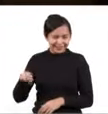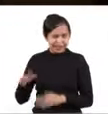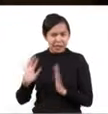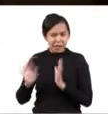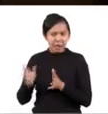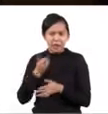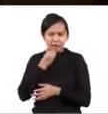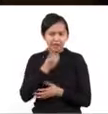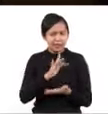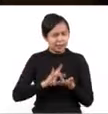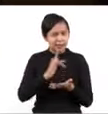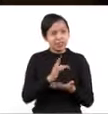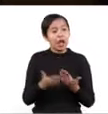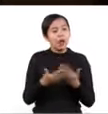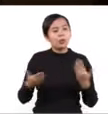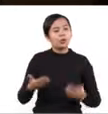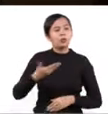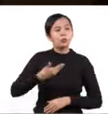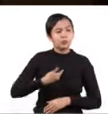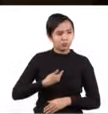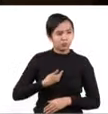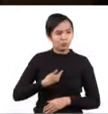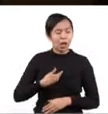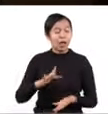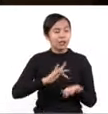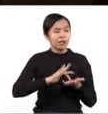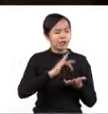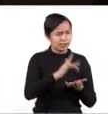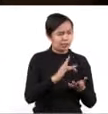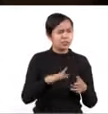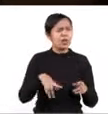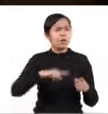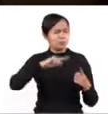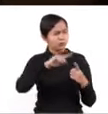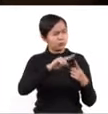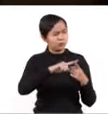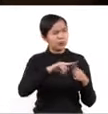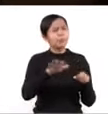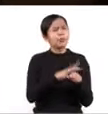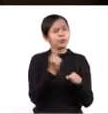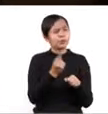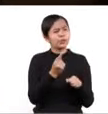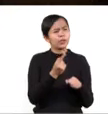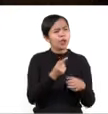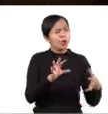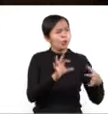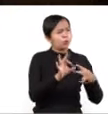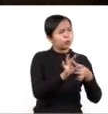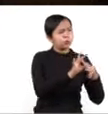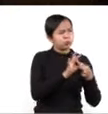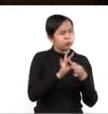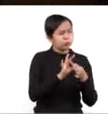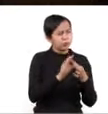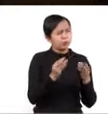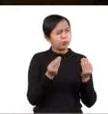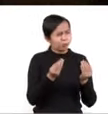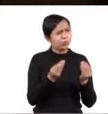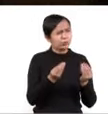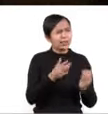agradecimiento especial. Por dos razones. Una, porque hemos recibido mucha colaboración por parte de